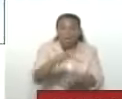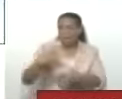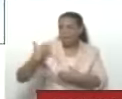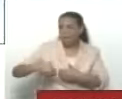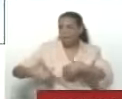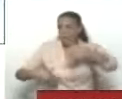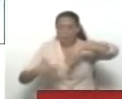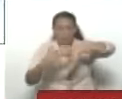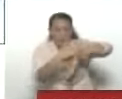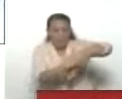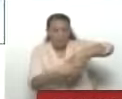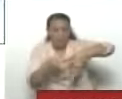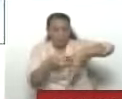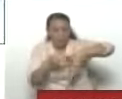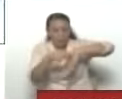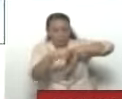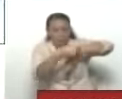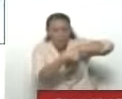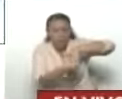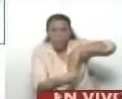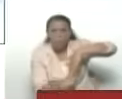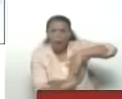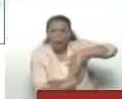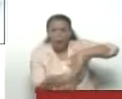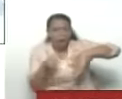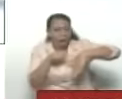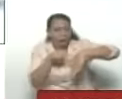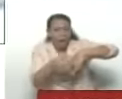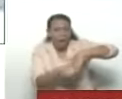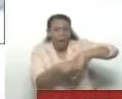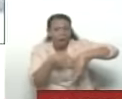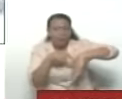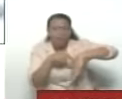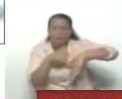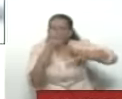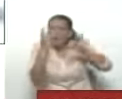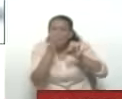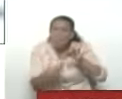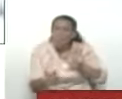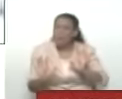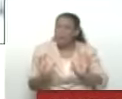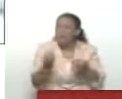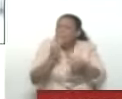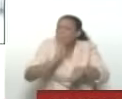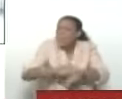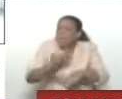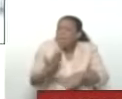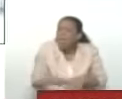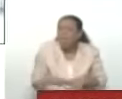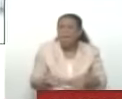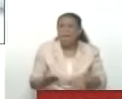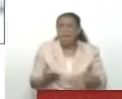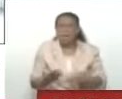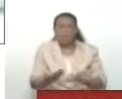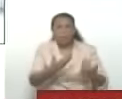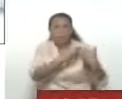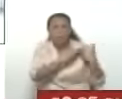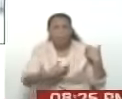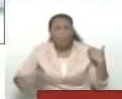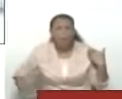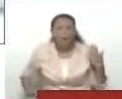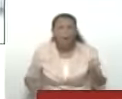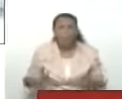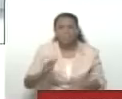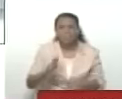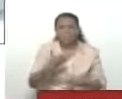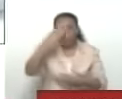posiciones extremistas, antipueblo, antisoberanía en Argentina. Qué casualidad que la comandante del Comando